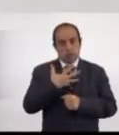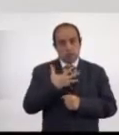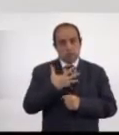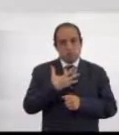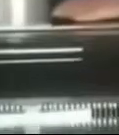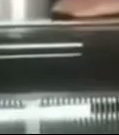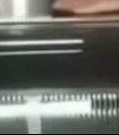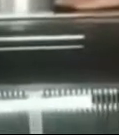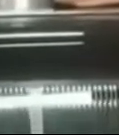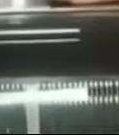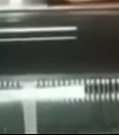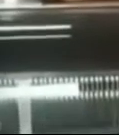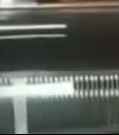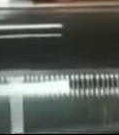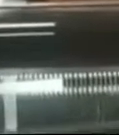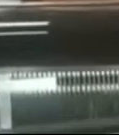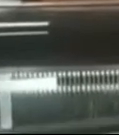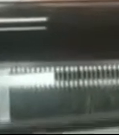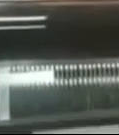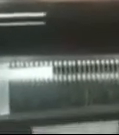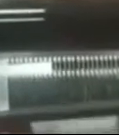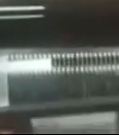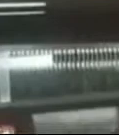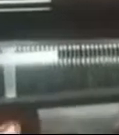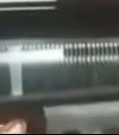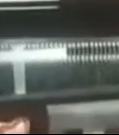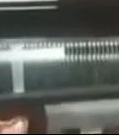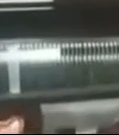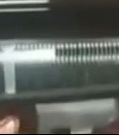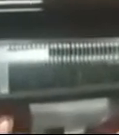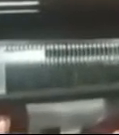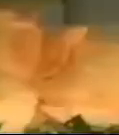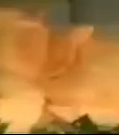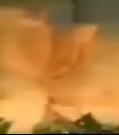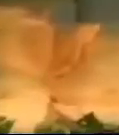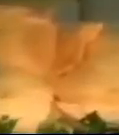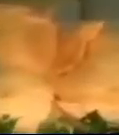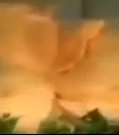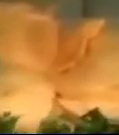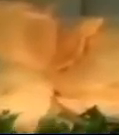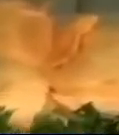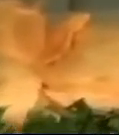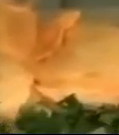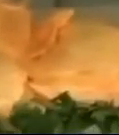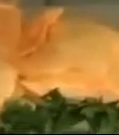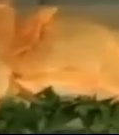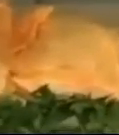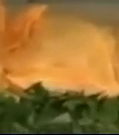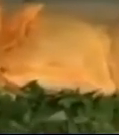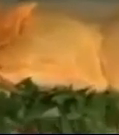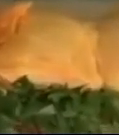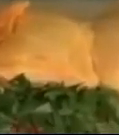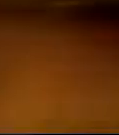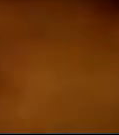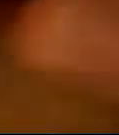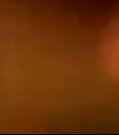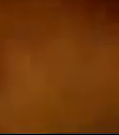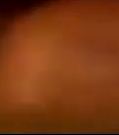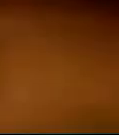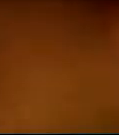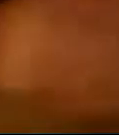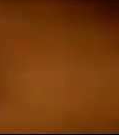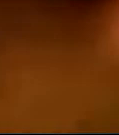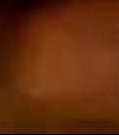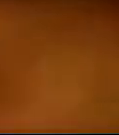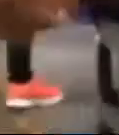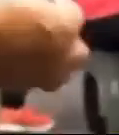informó que la Ciudad de México inició su recuperación económica con una mejoría en los indicadores del primer trimestre de este año, en